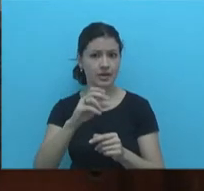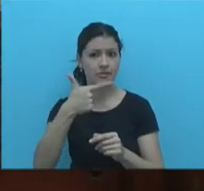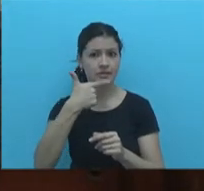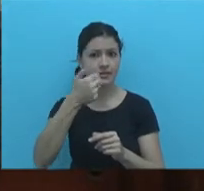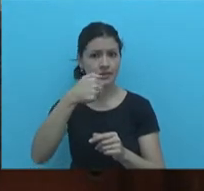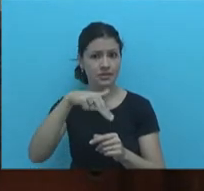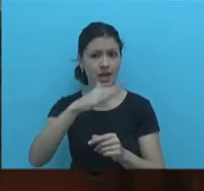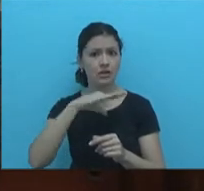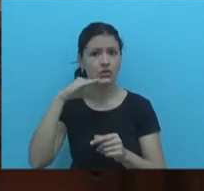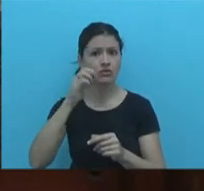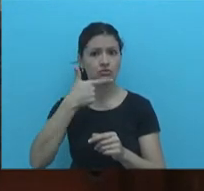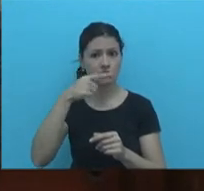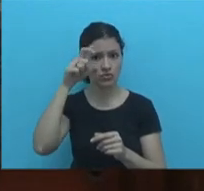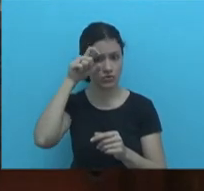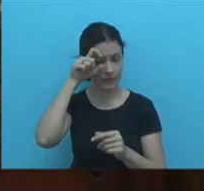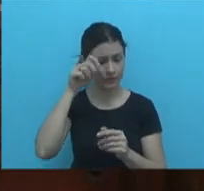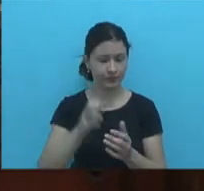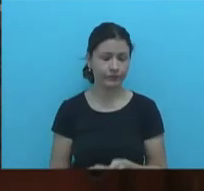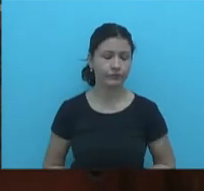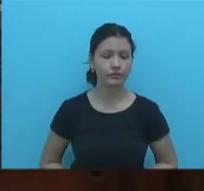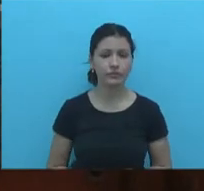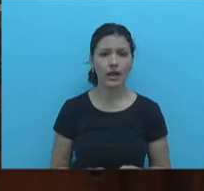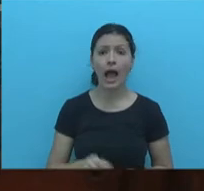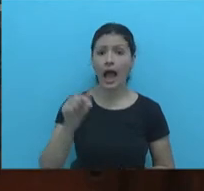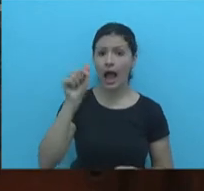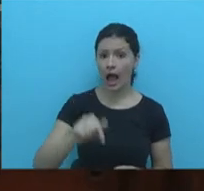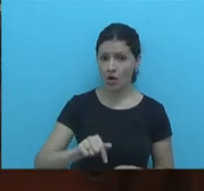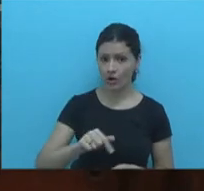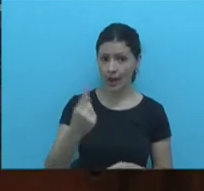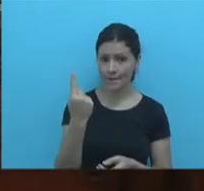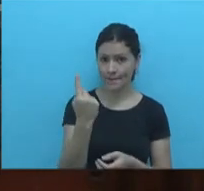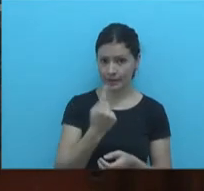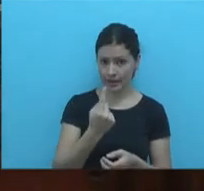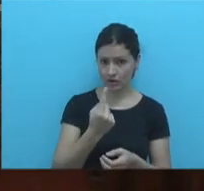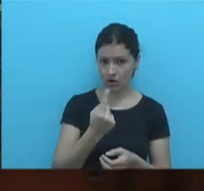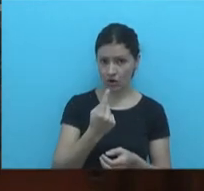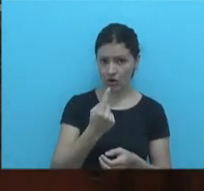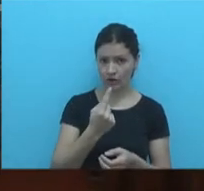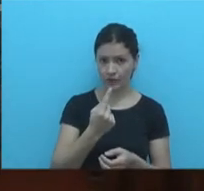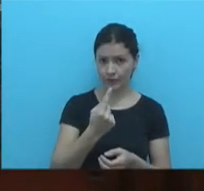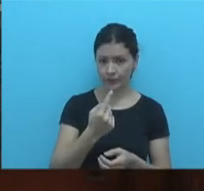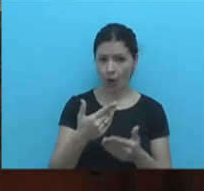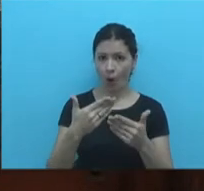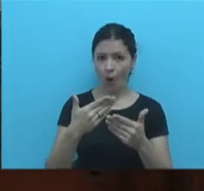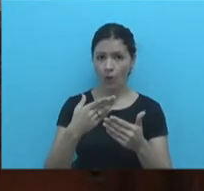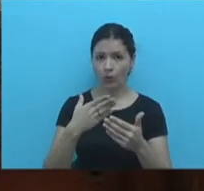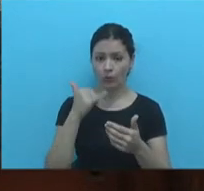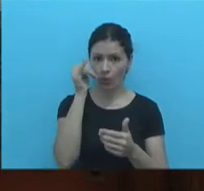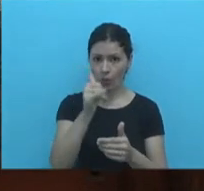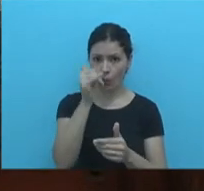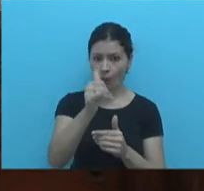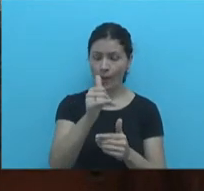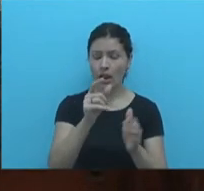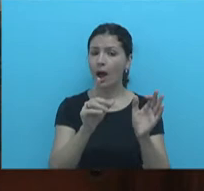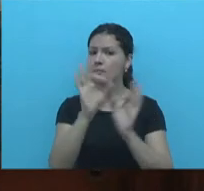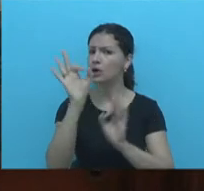Los autores del proyecto tienen la palabra. Después de que hacen la fundamentación y